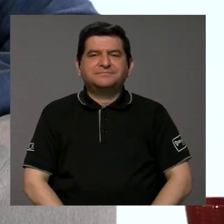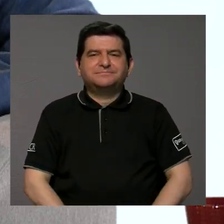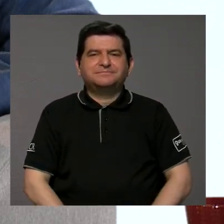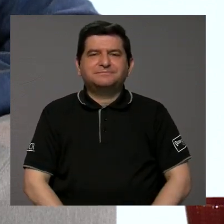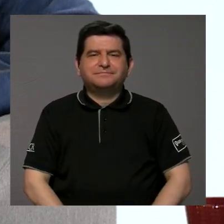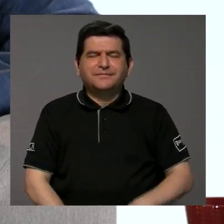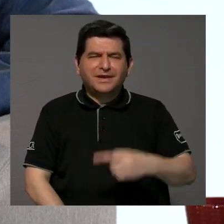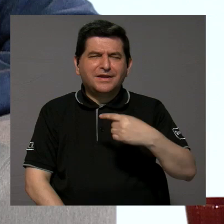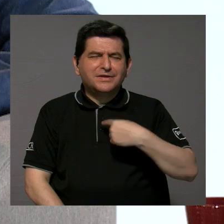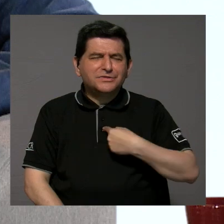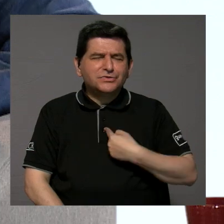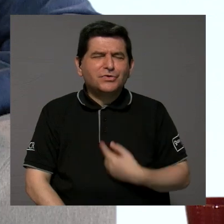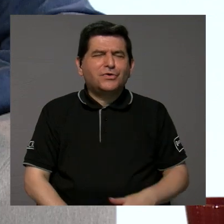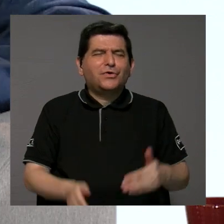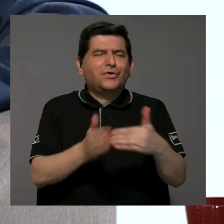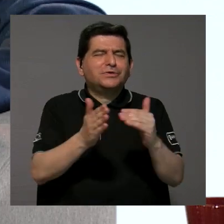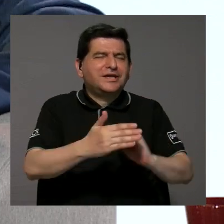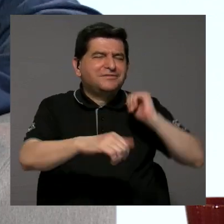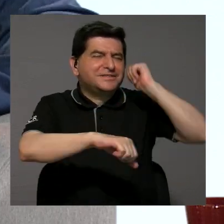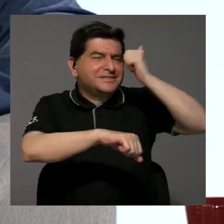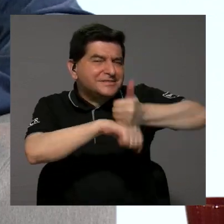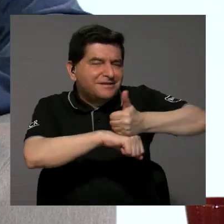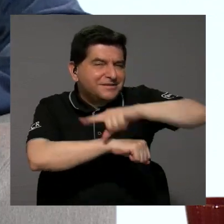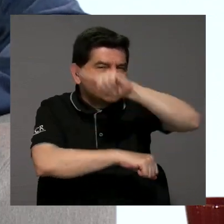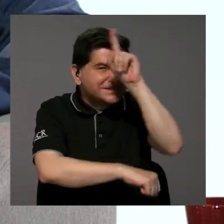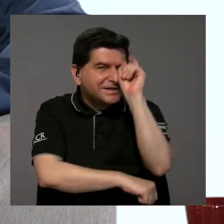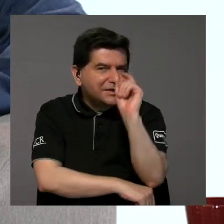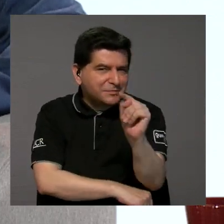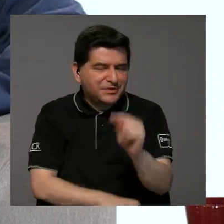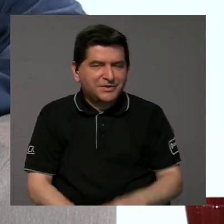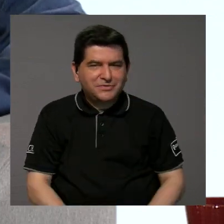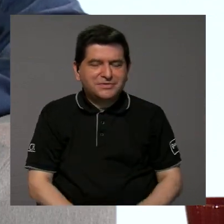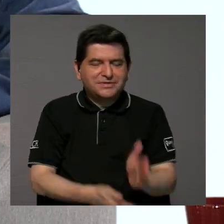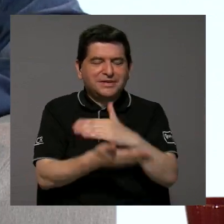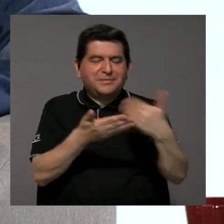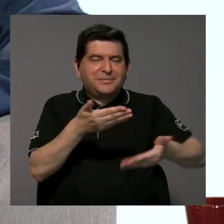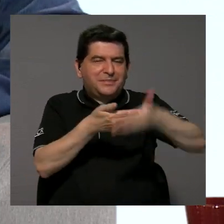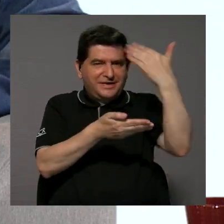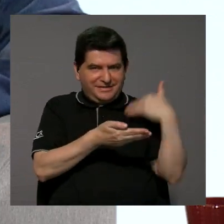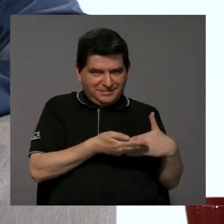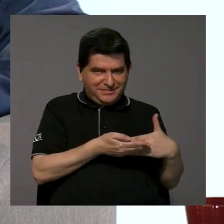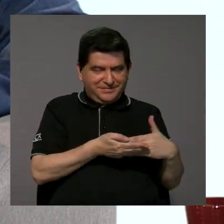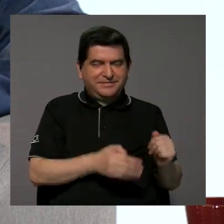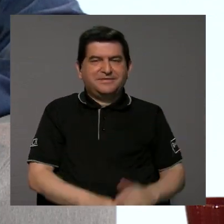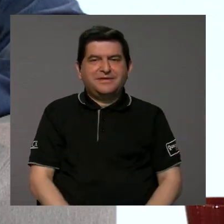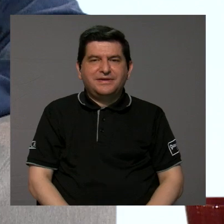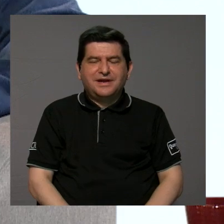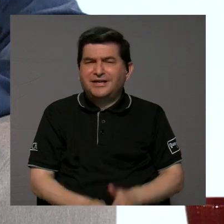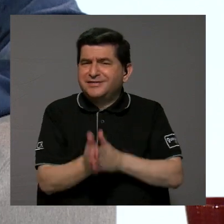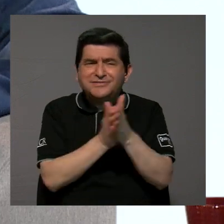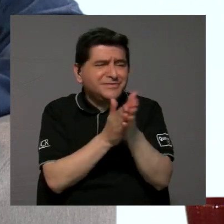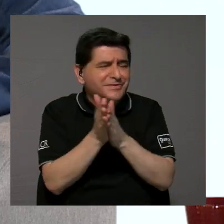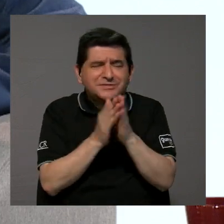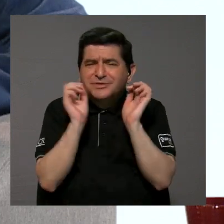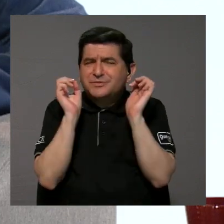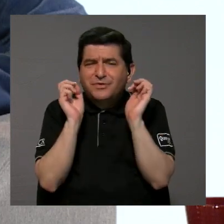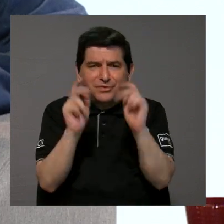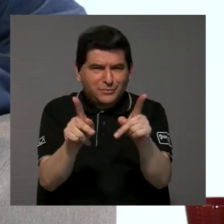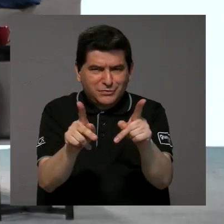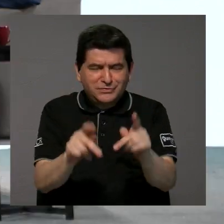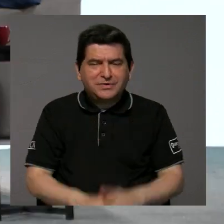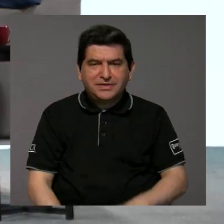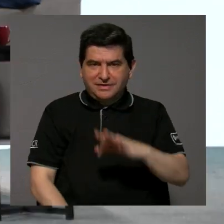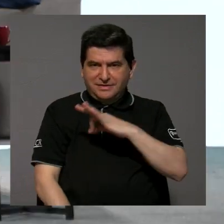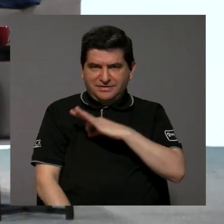Costa Rica. Quiero replantearle la pregunta que hacíamos en el segmento anterior, que no se aprovechó la